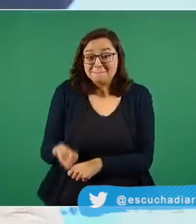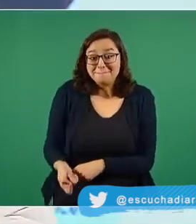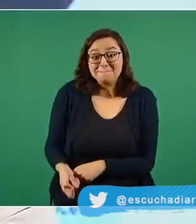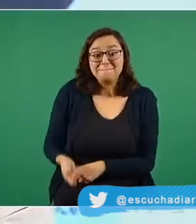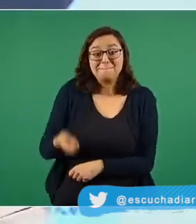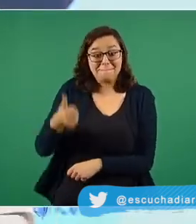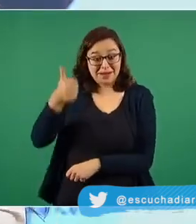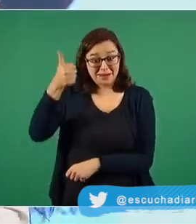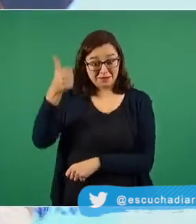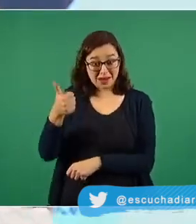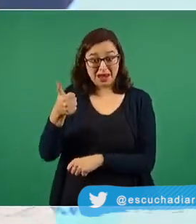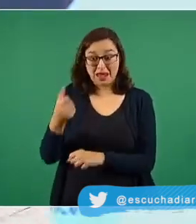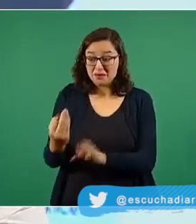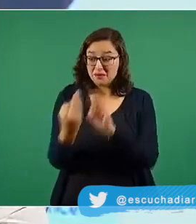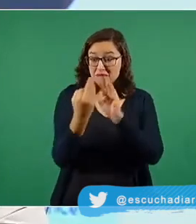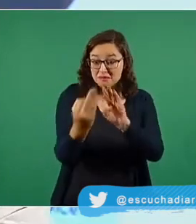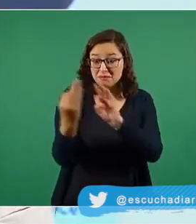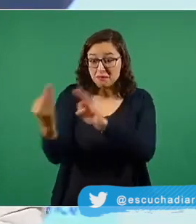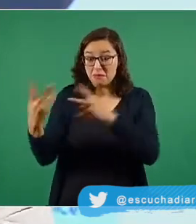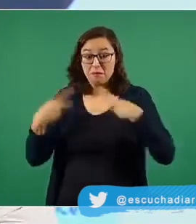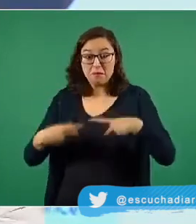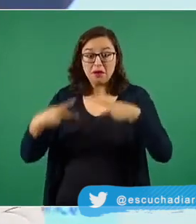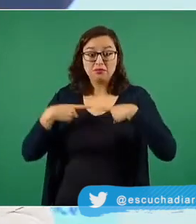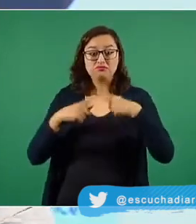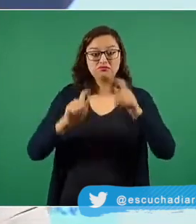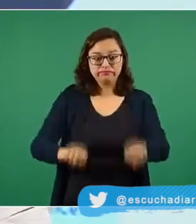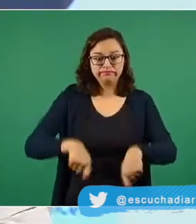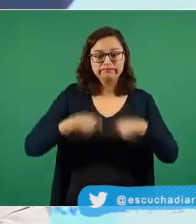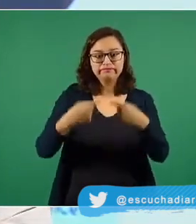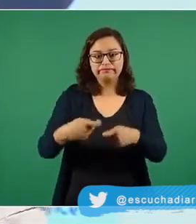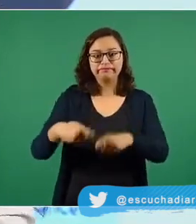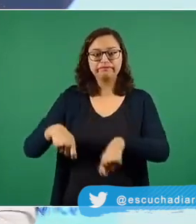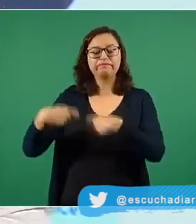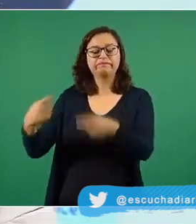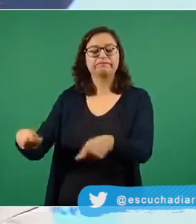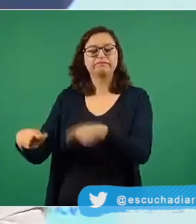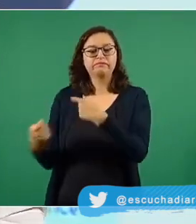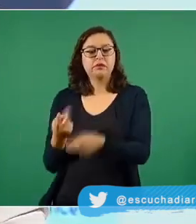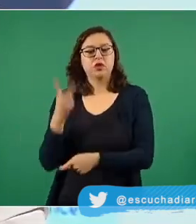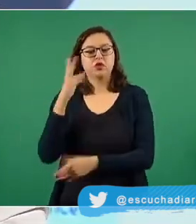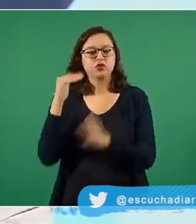se ha entregado de manera directa la ayuda a los afectados por más de